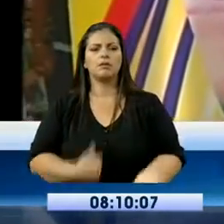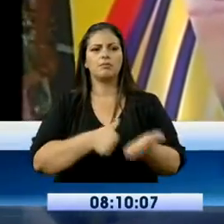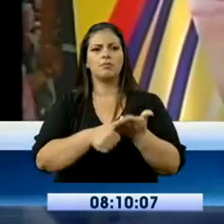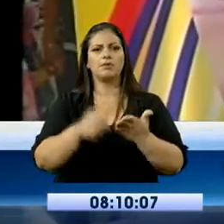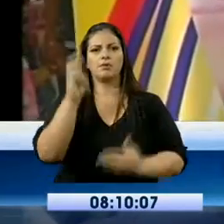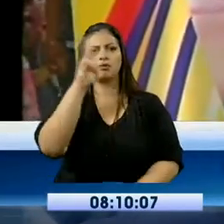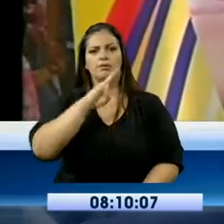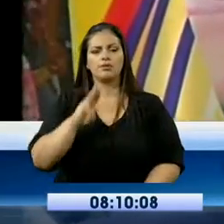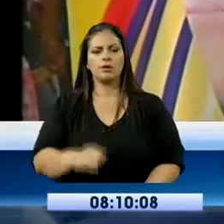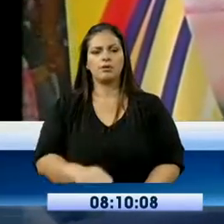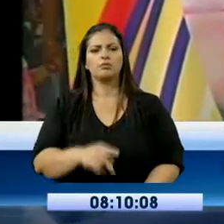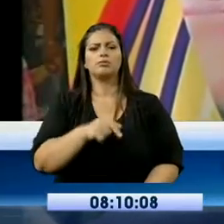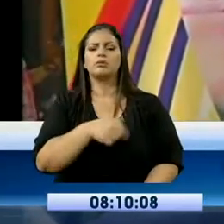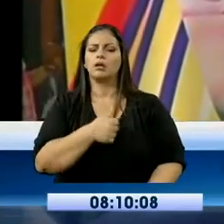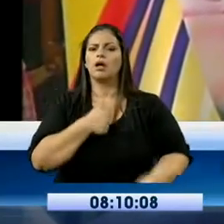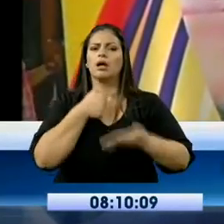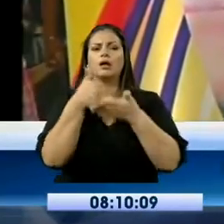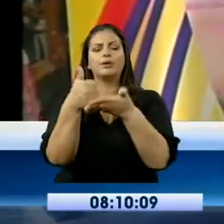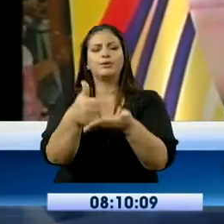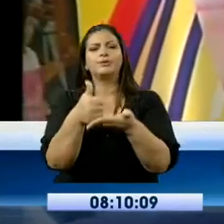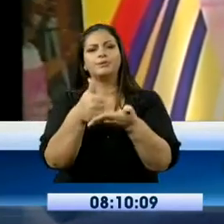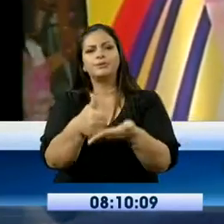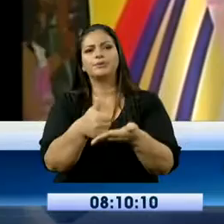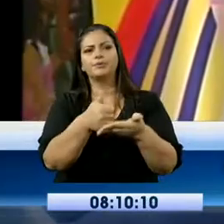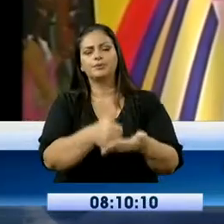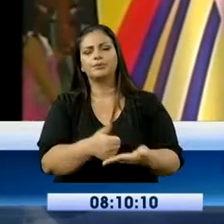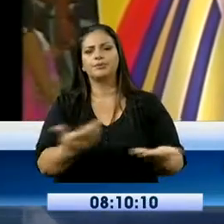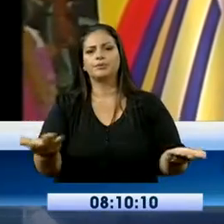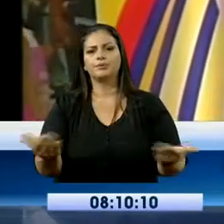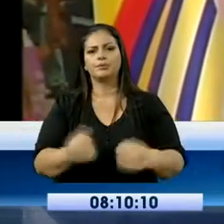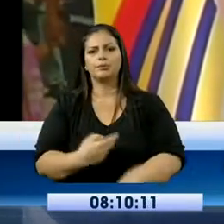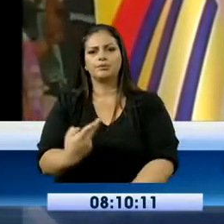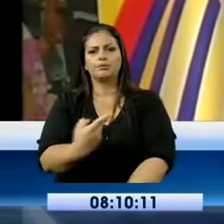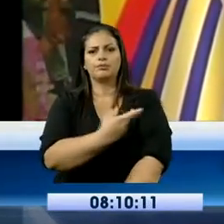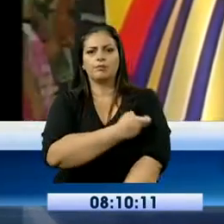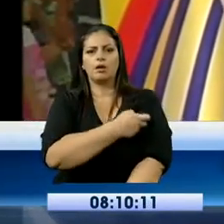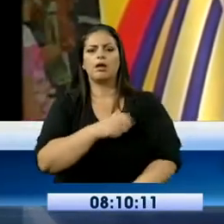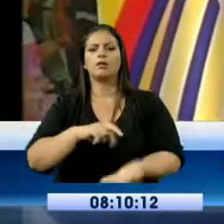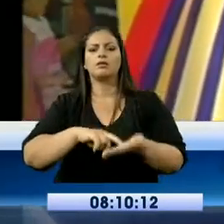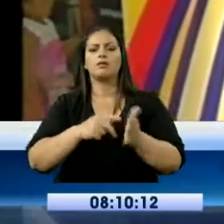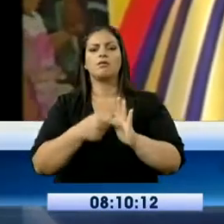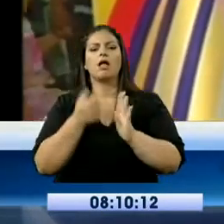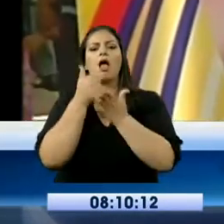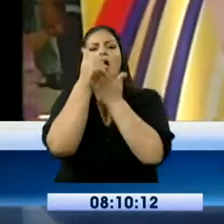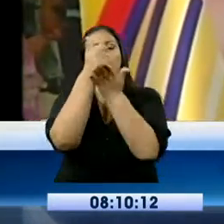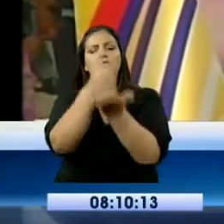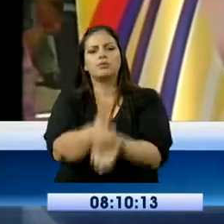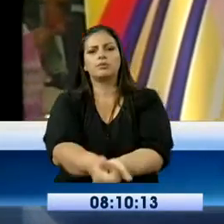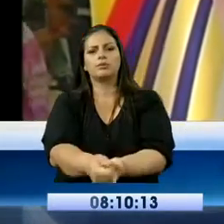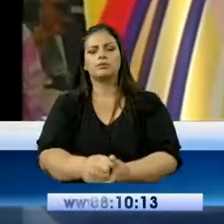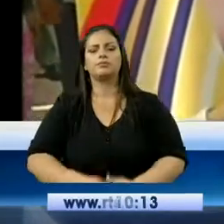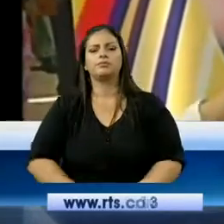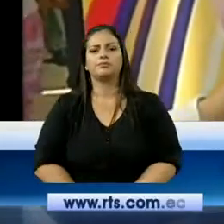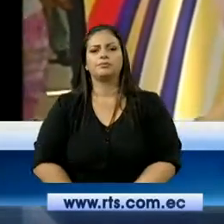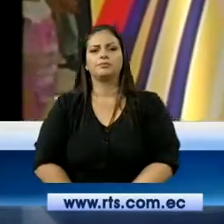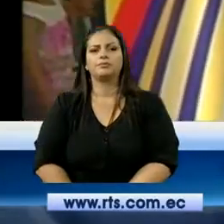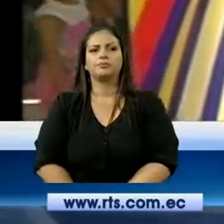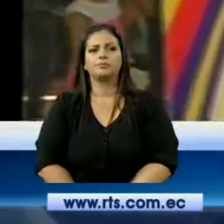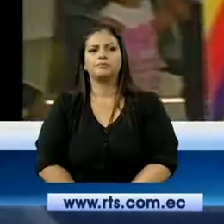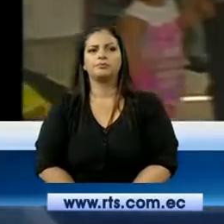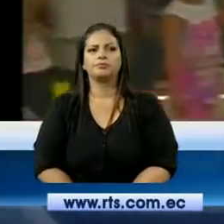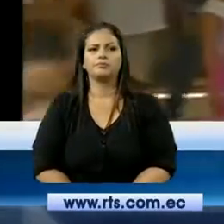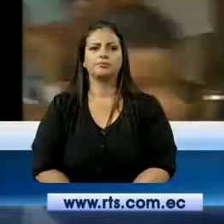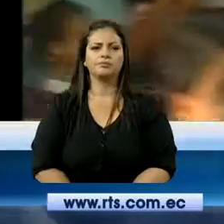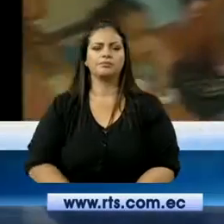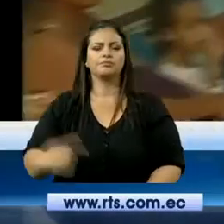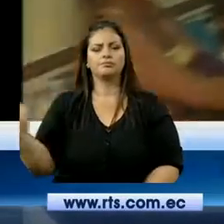siempre estamos prestos para poder hacer este tipo de campañas como medidas de prevención, ¿no? El tema de la influenza, pues sabemos de que estamos